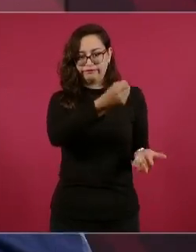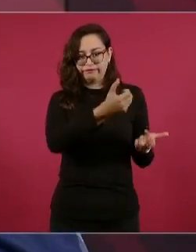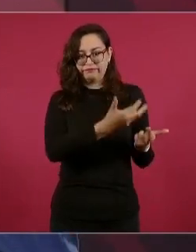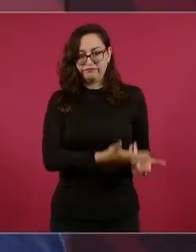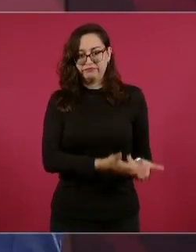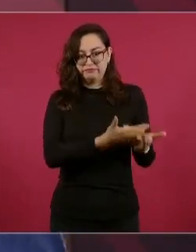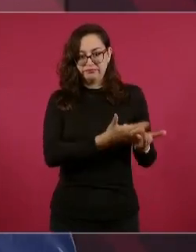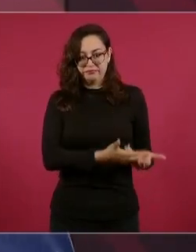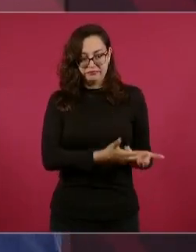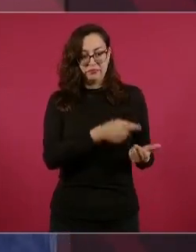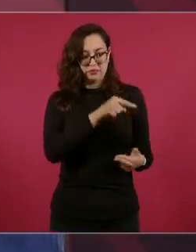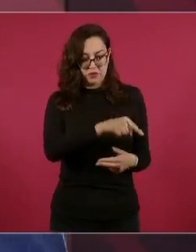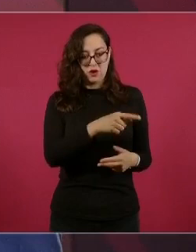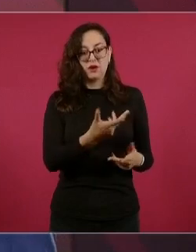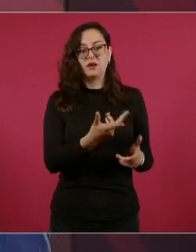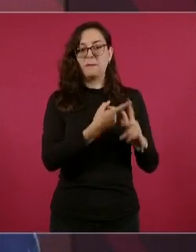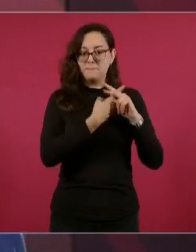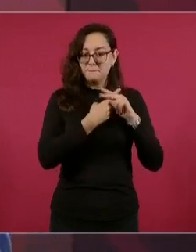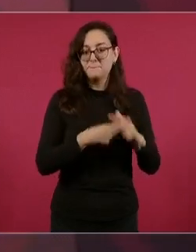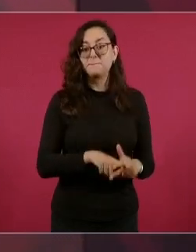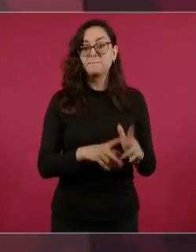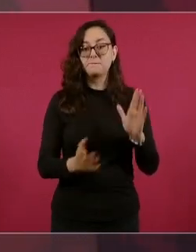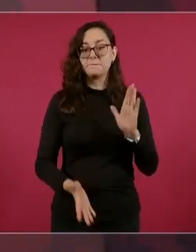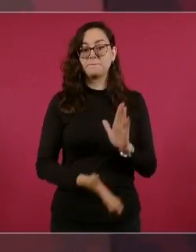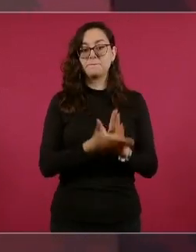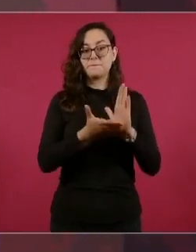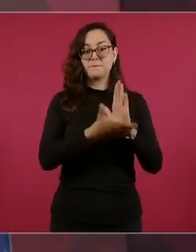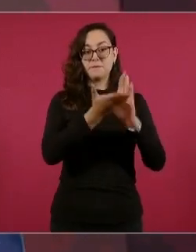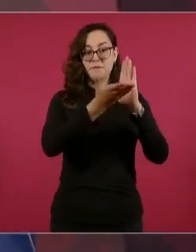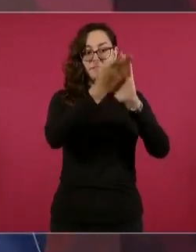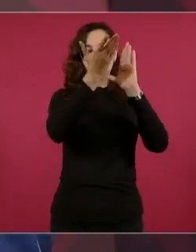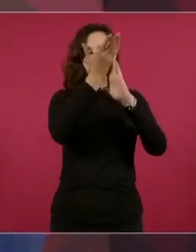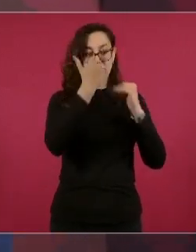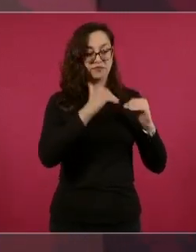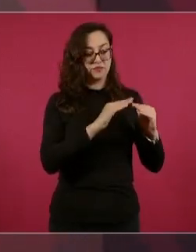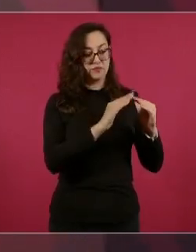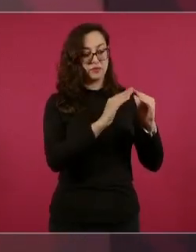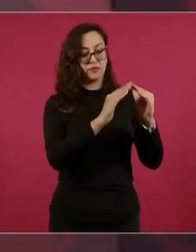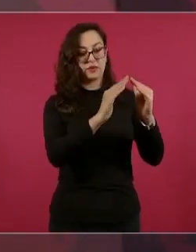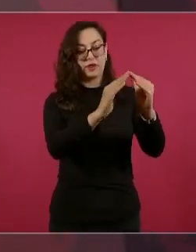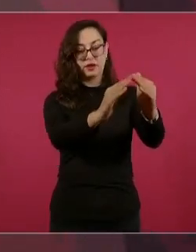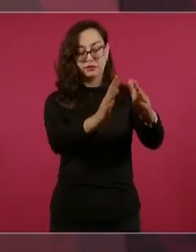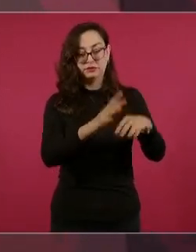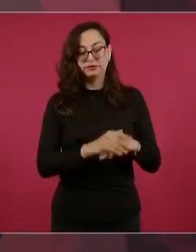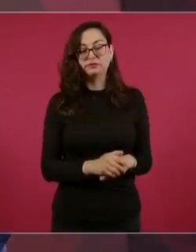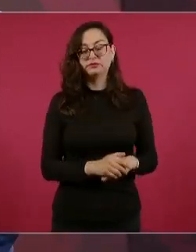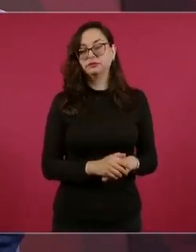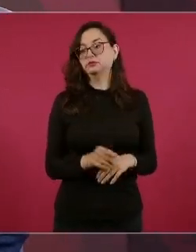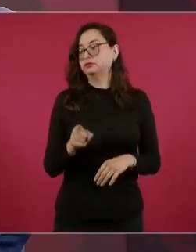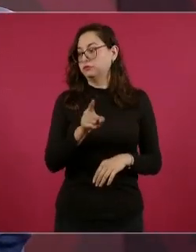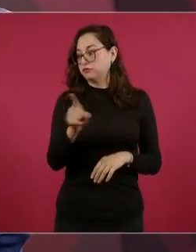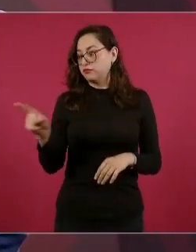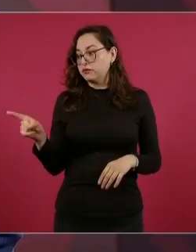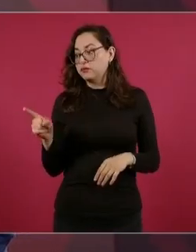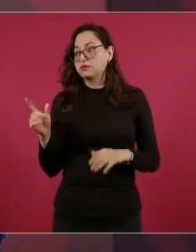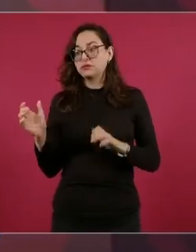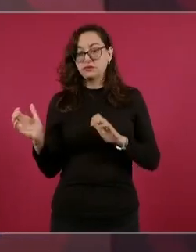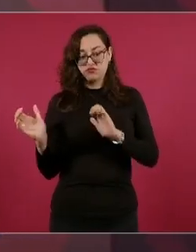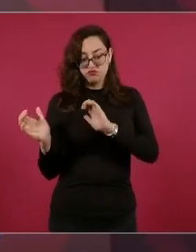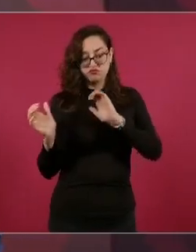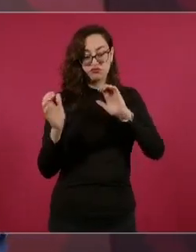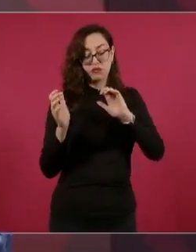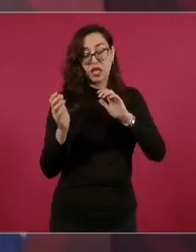y el Infonavit va a construir vivienda, la va a rentar a precios muy bajos a los